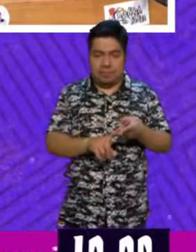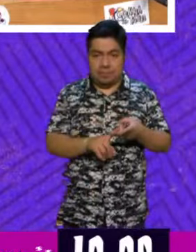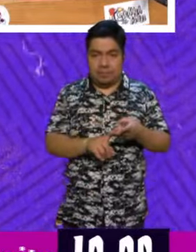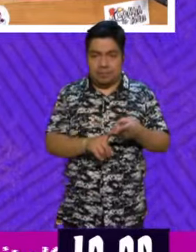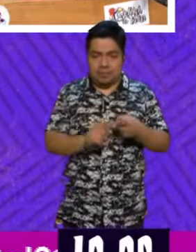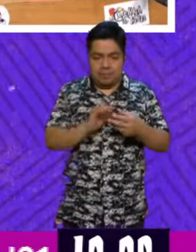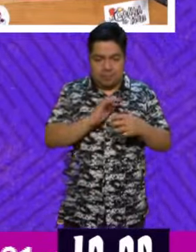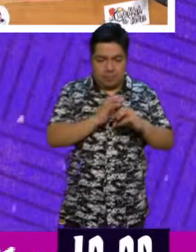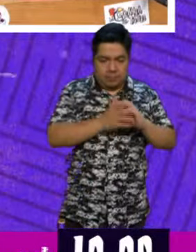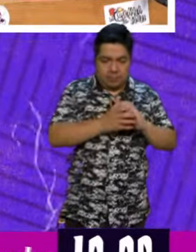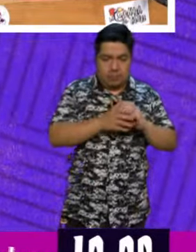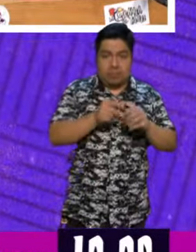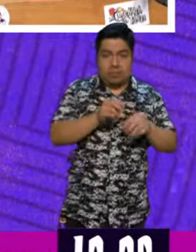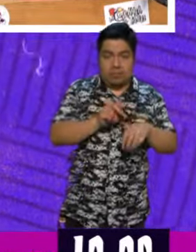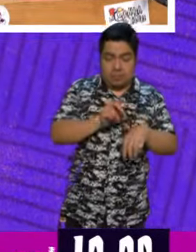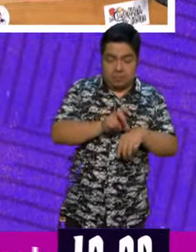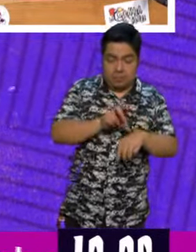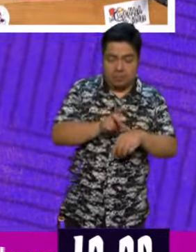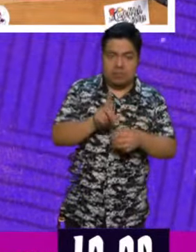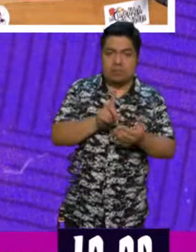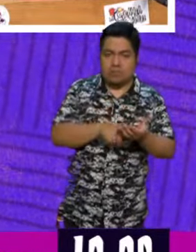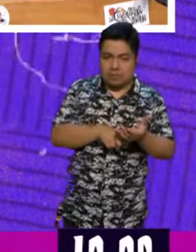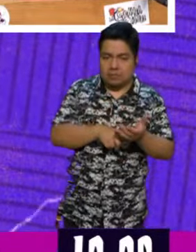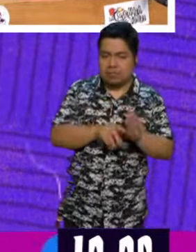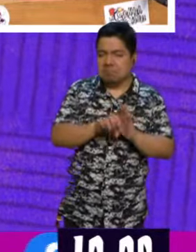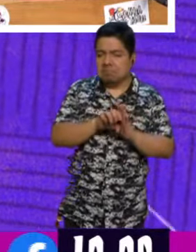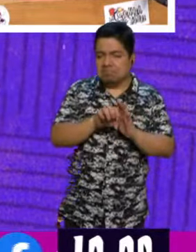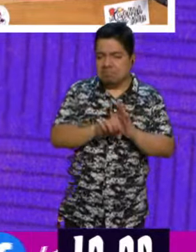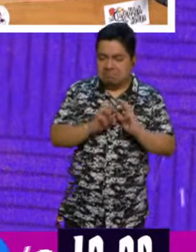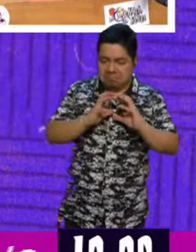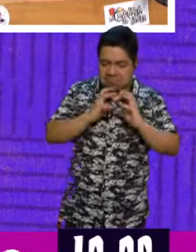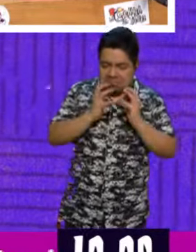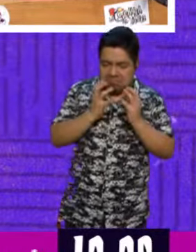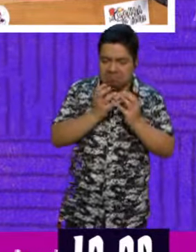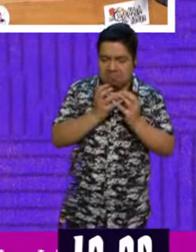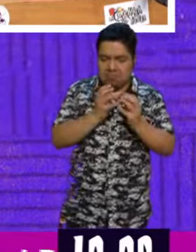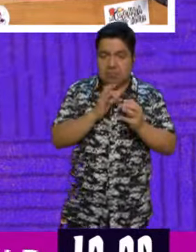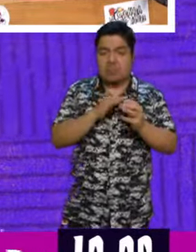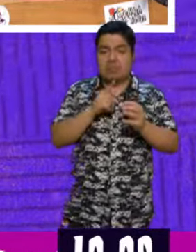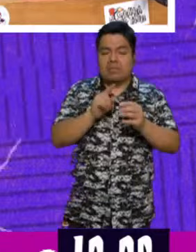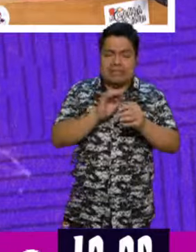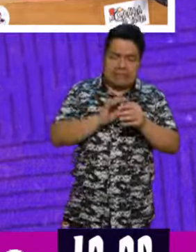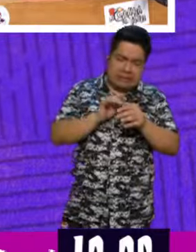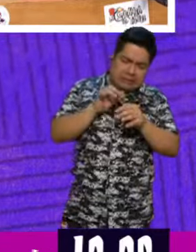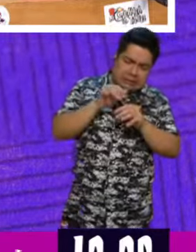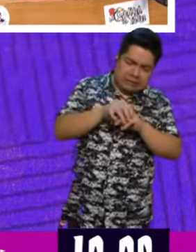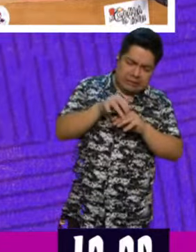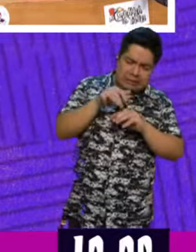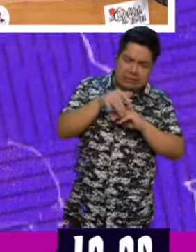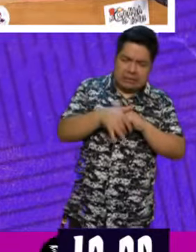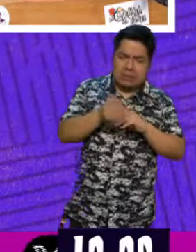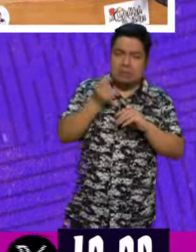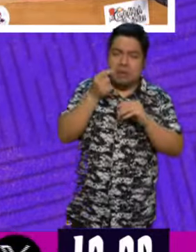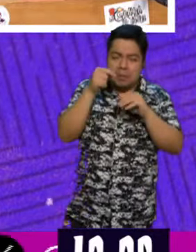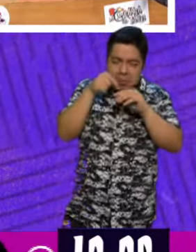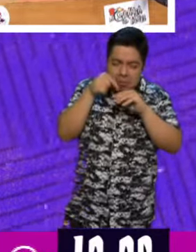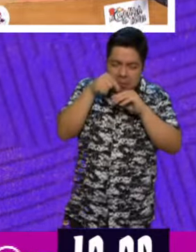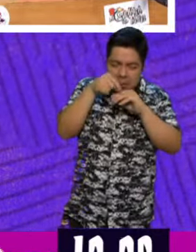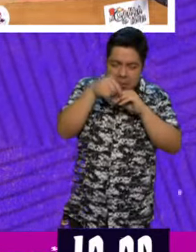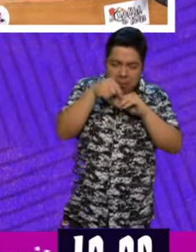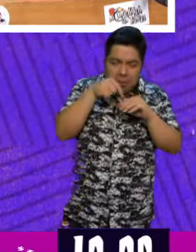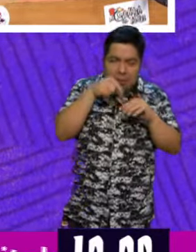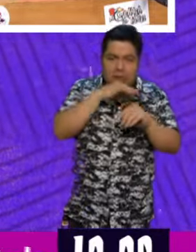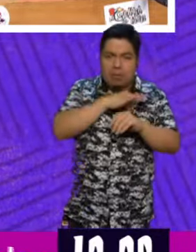quiten el empaque y los microorganismos van a entrar. Porque aunque veamos que la cáscara es sólida, si la vemos con un microscopio vamos a ver que tiene poritos, no es completamente